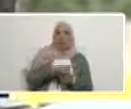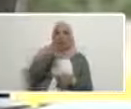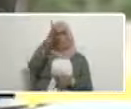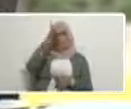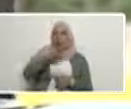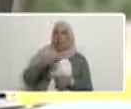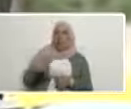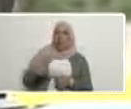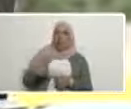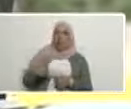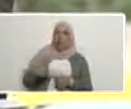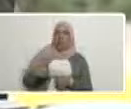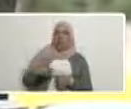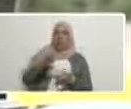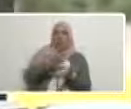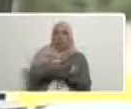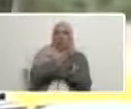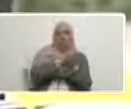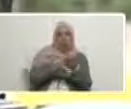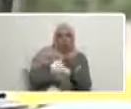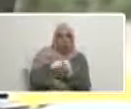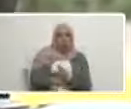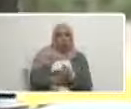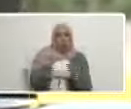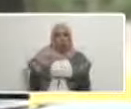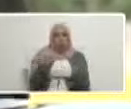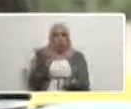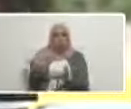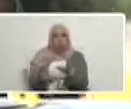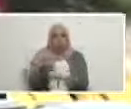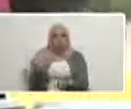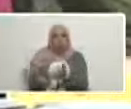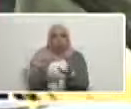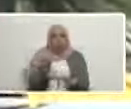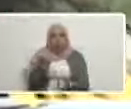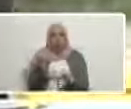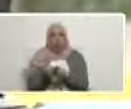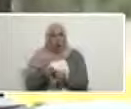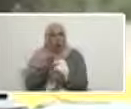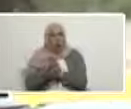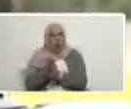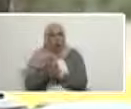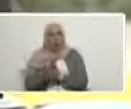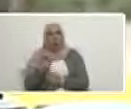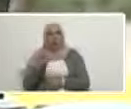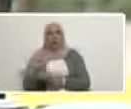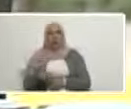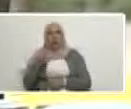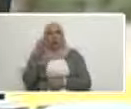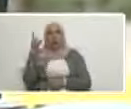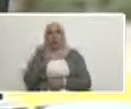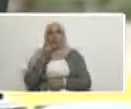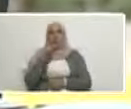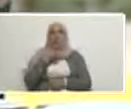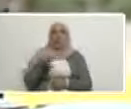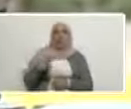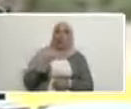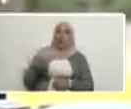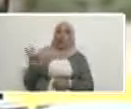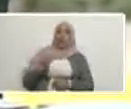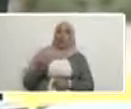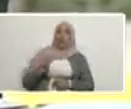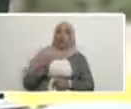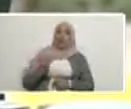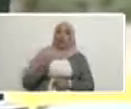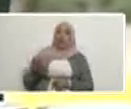nosotros la arepa después del Budare tiene que pasar por el horno para que sea una arepa, verdad? Entonces ahí yo me di cuenta, presidente, que nosotros como